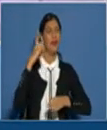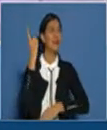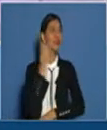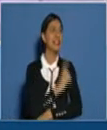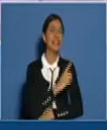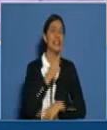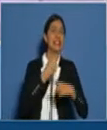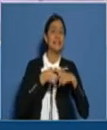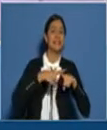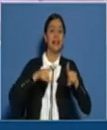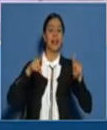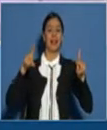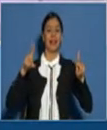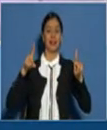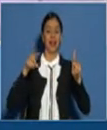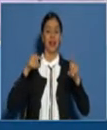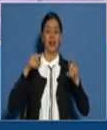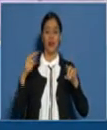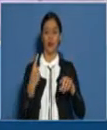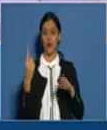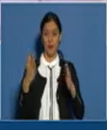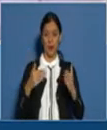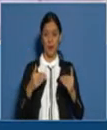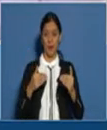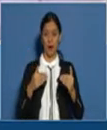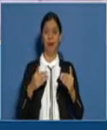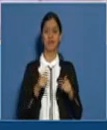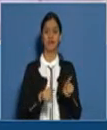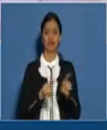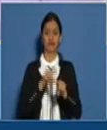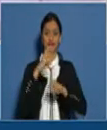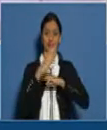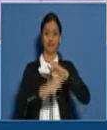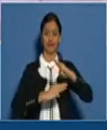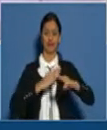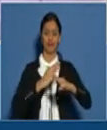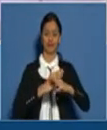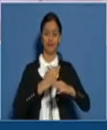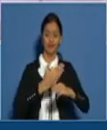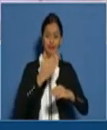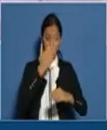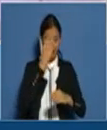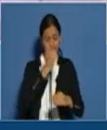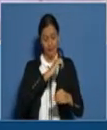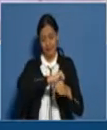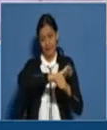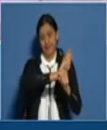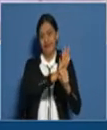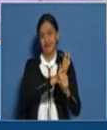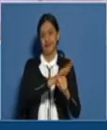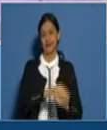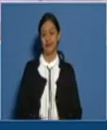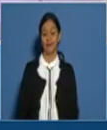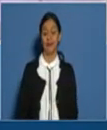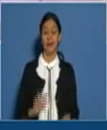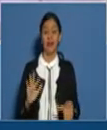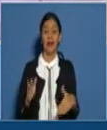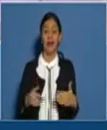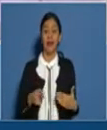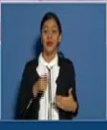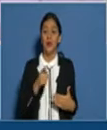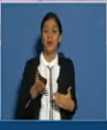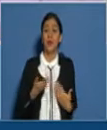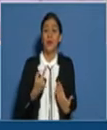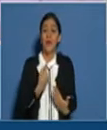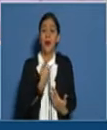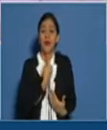todos, incluso a nivel global por una pandemia a raíz del COVID-19. ¿Qué mensaje le puede mandar a sus